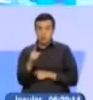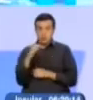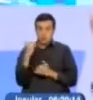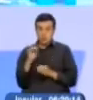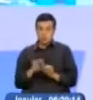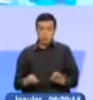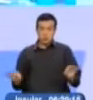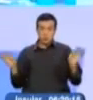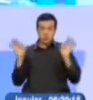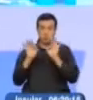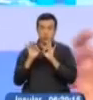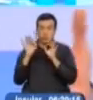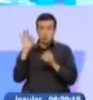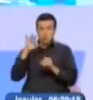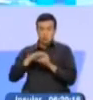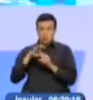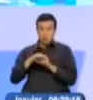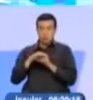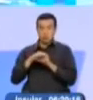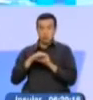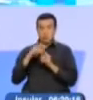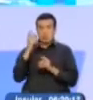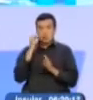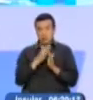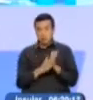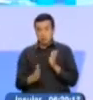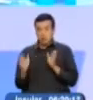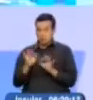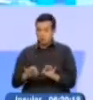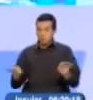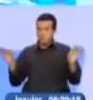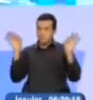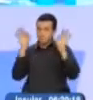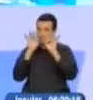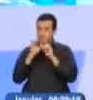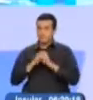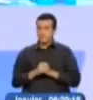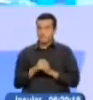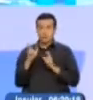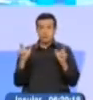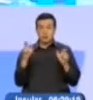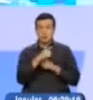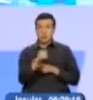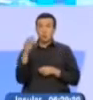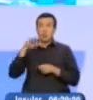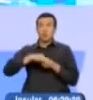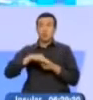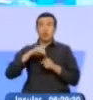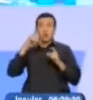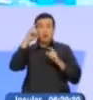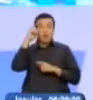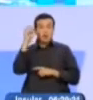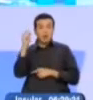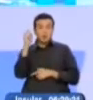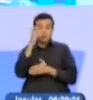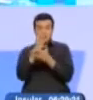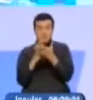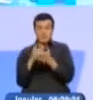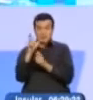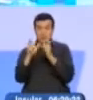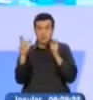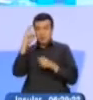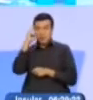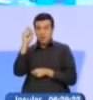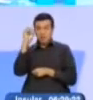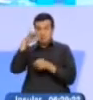son importantes, el día de la posesión y los primeros días van a ser importantes. Quienes votaron por Guillermo Lasso, la mitad de los que votaron